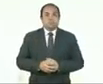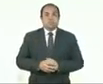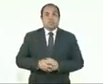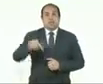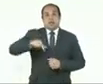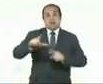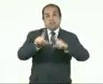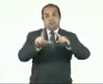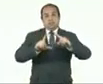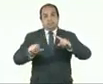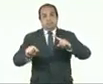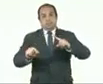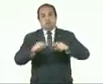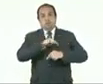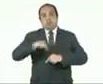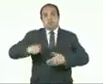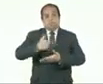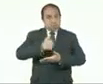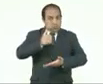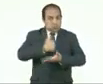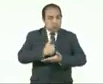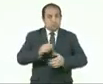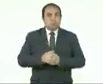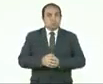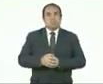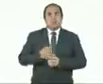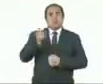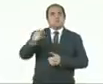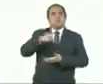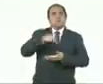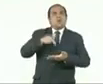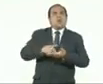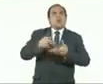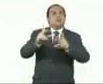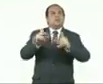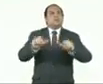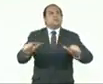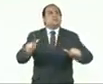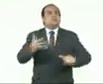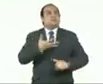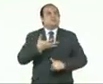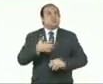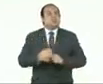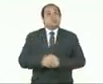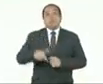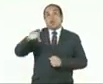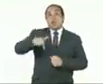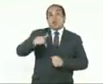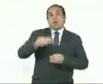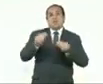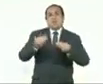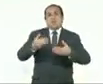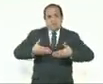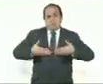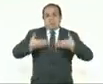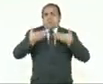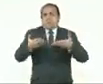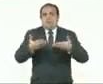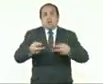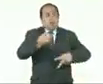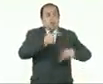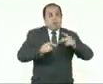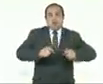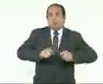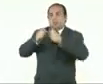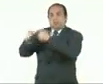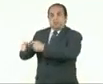nuestro país, en nuestra ciudad, estos son espacios de paz. Y aquí hay mucha confianza para venir a